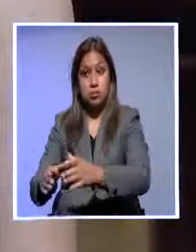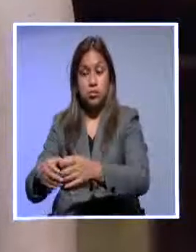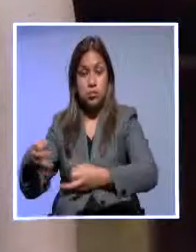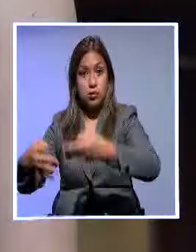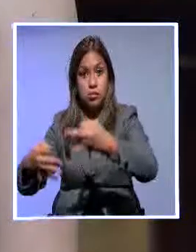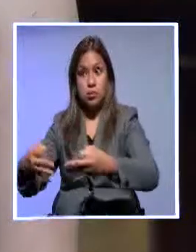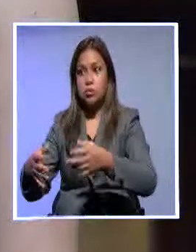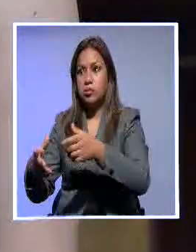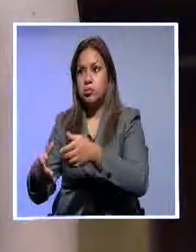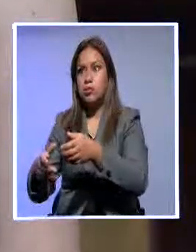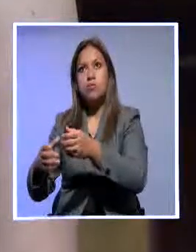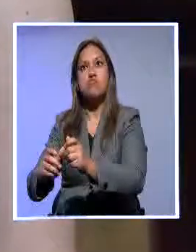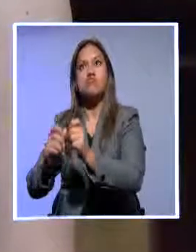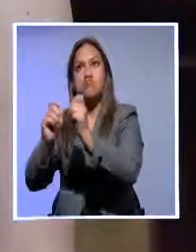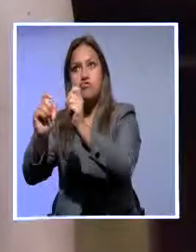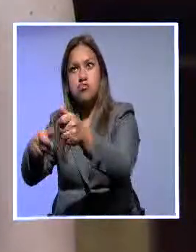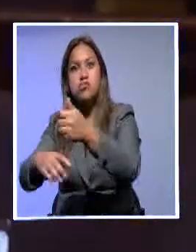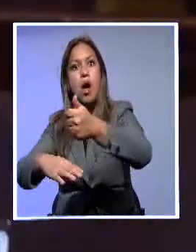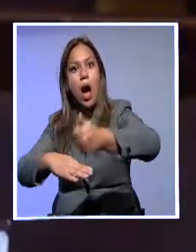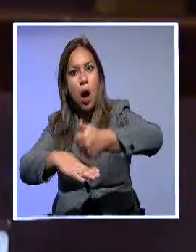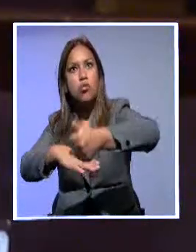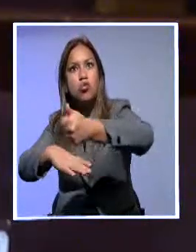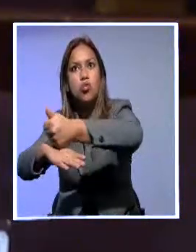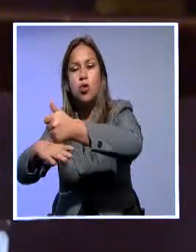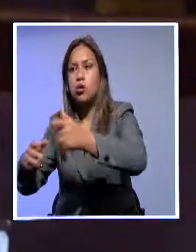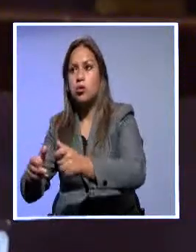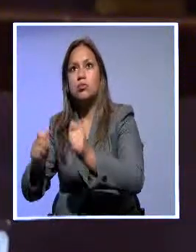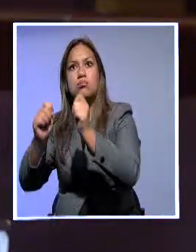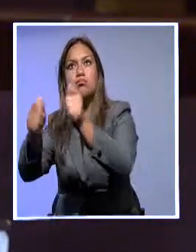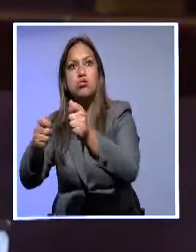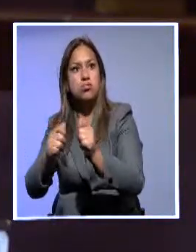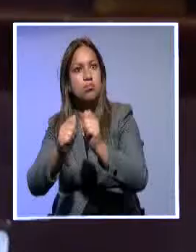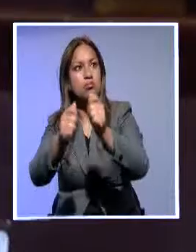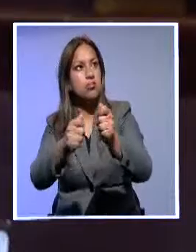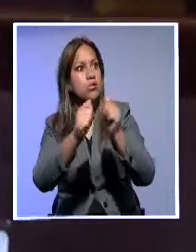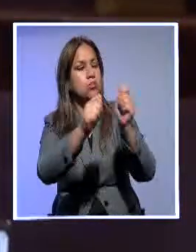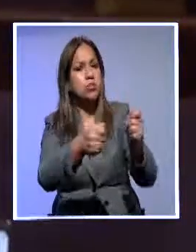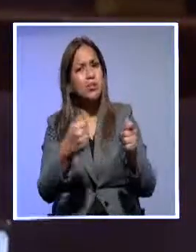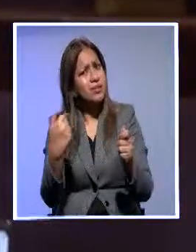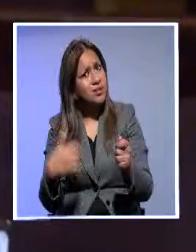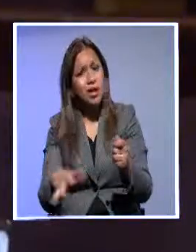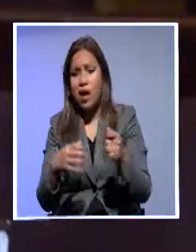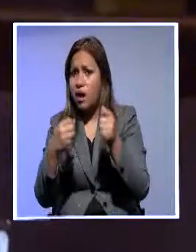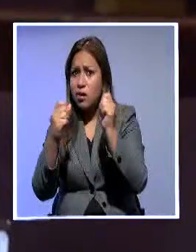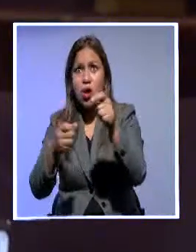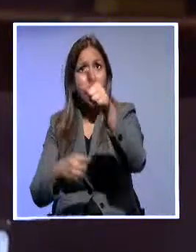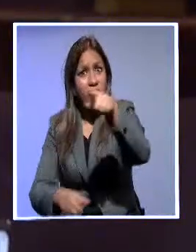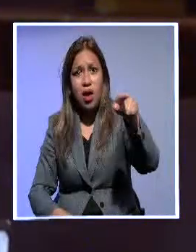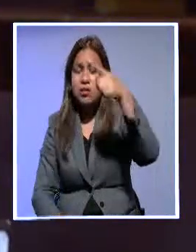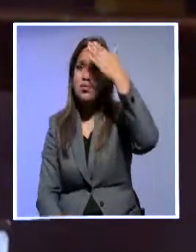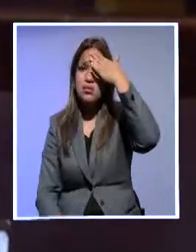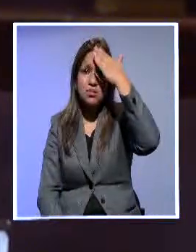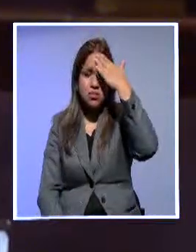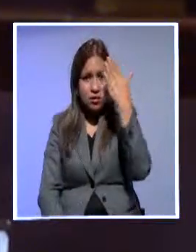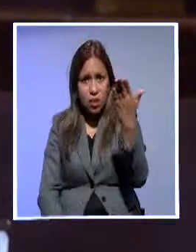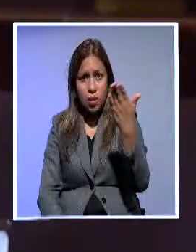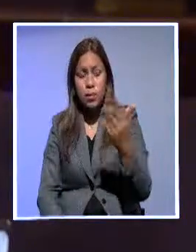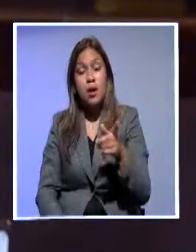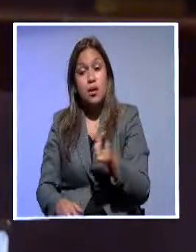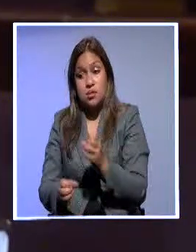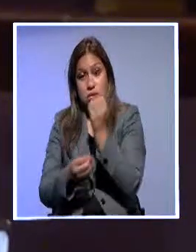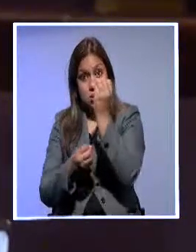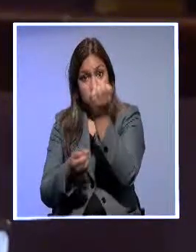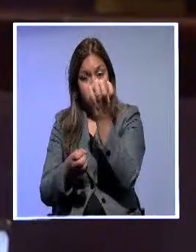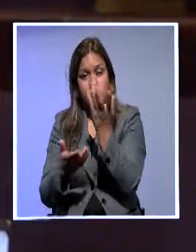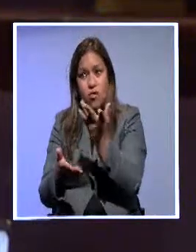remitido a los organismos competentes así es por eso digo el informe de la comisión de justicia fue remitido a los